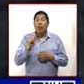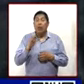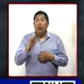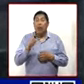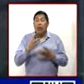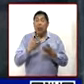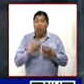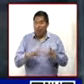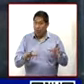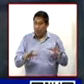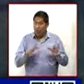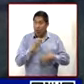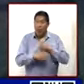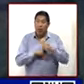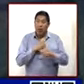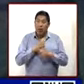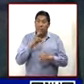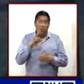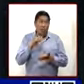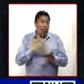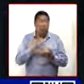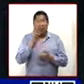perdió también en el año